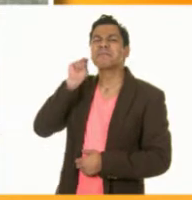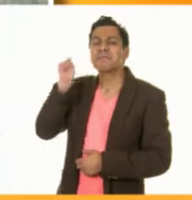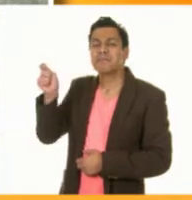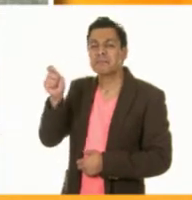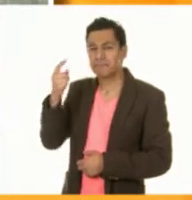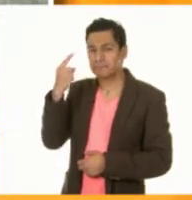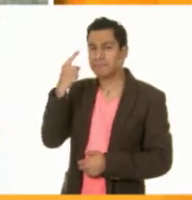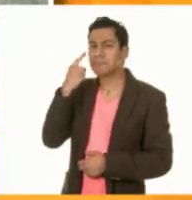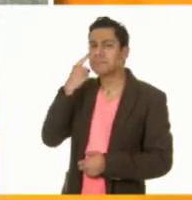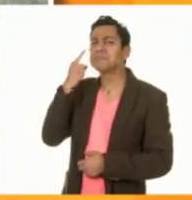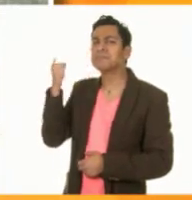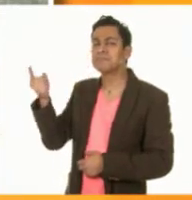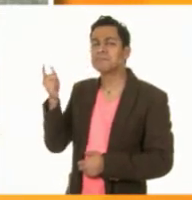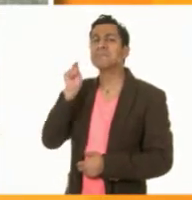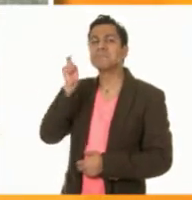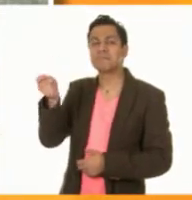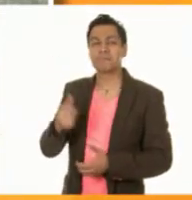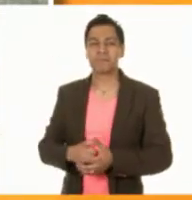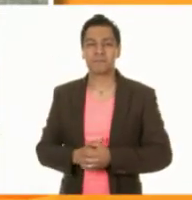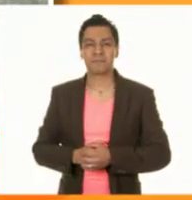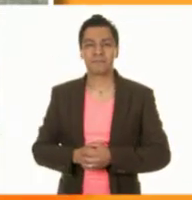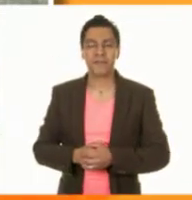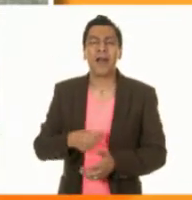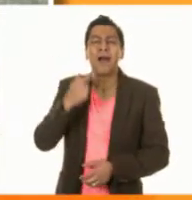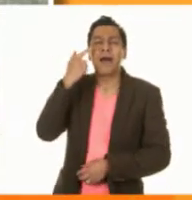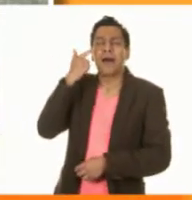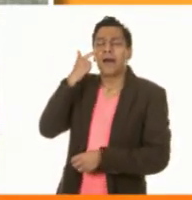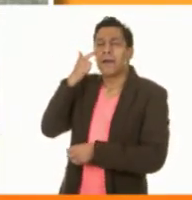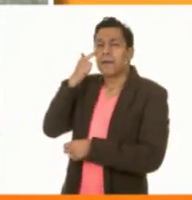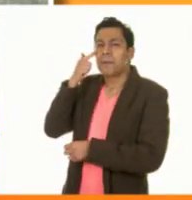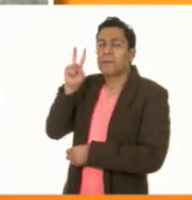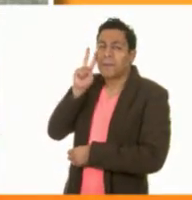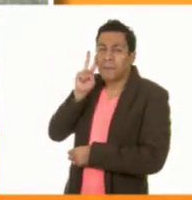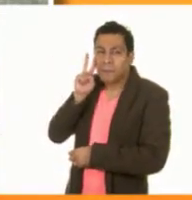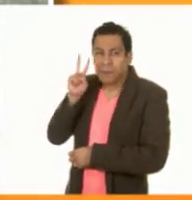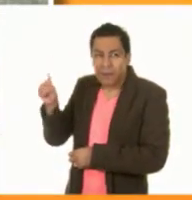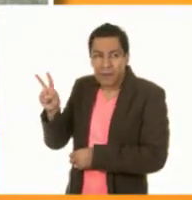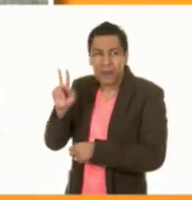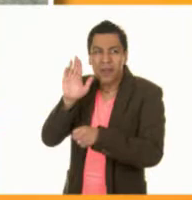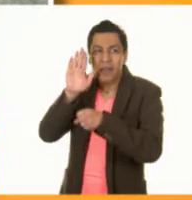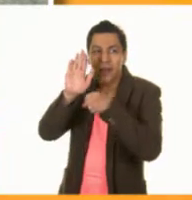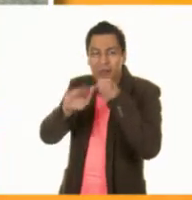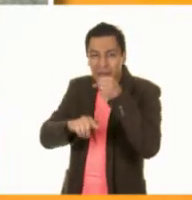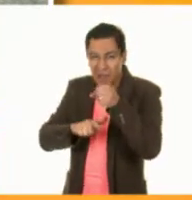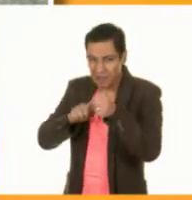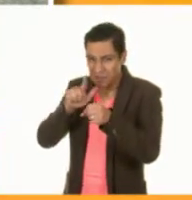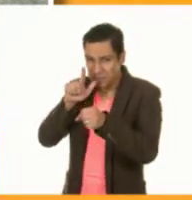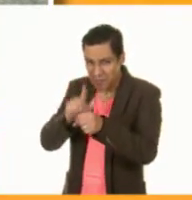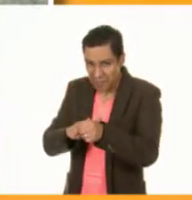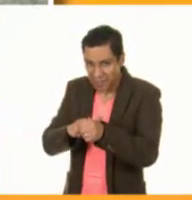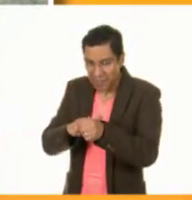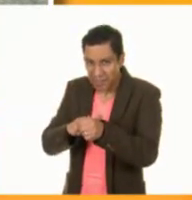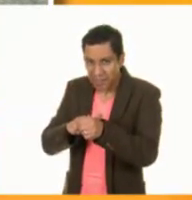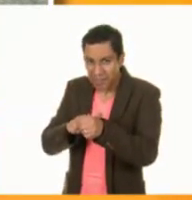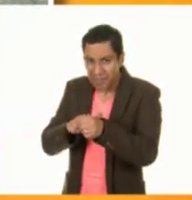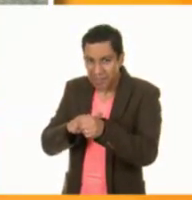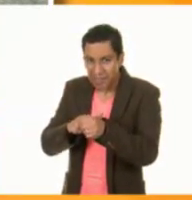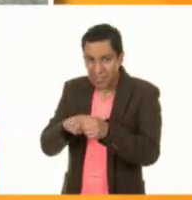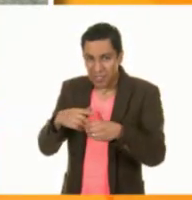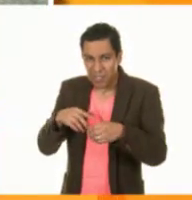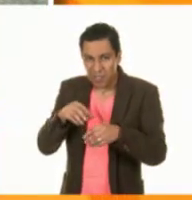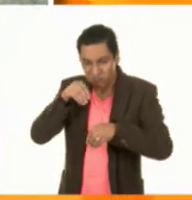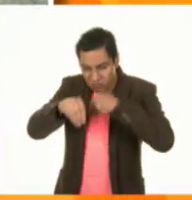esta primera imagen? Veo un animalito hecho con